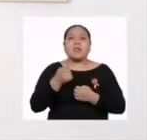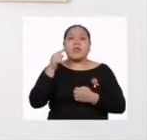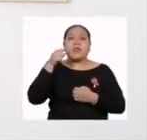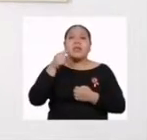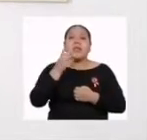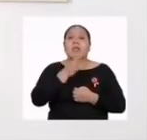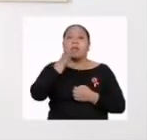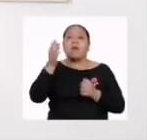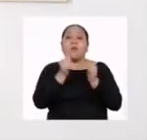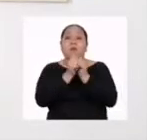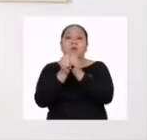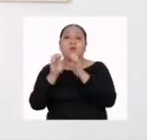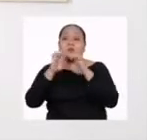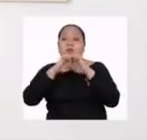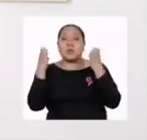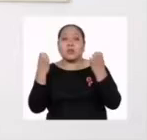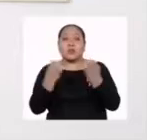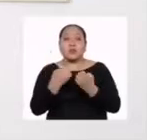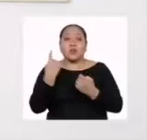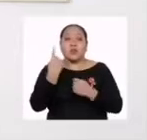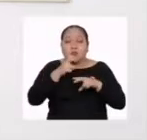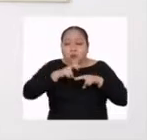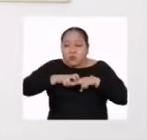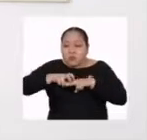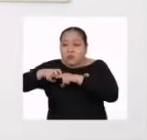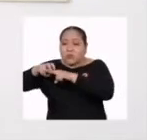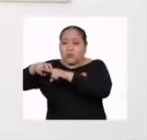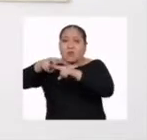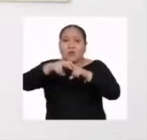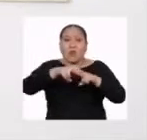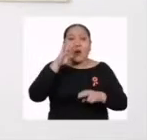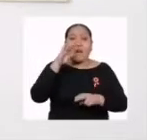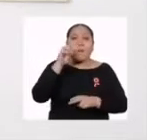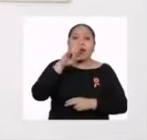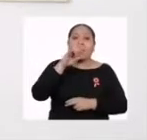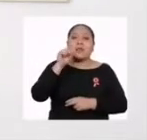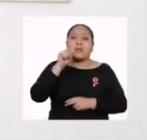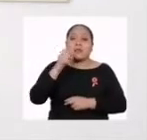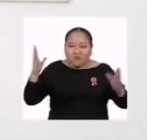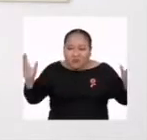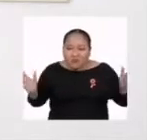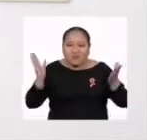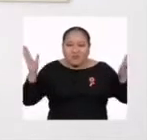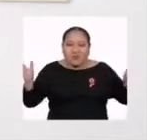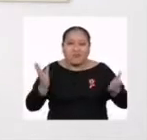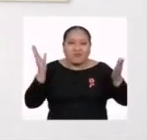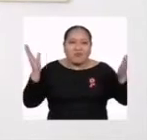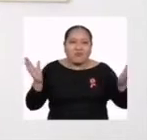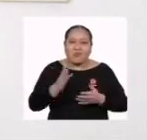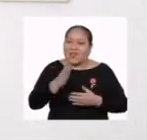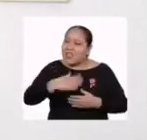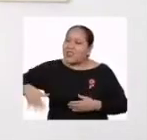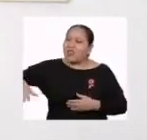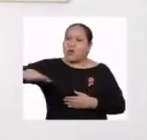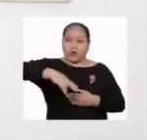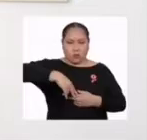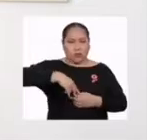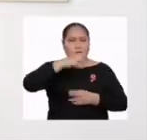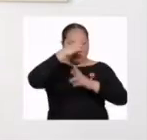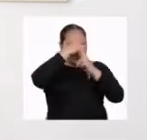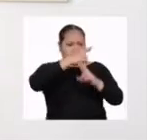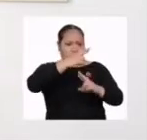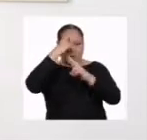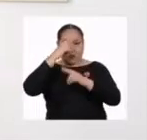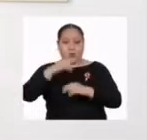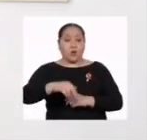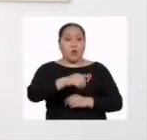la selección, solo se veían en las tribunas a barristas que iban a alentar. Y eran muy respetuosos. Cuando la selección